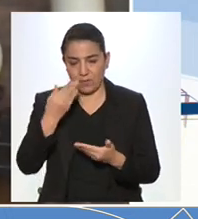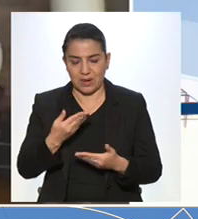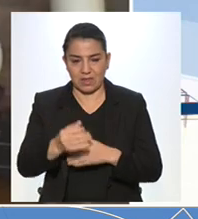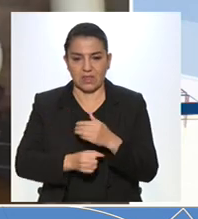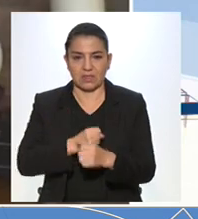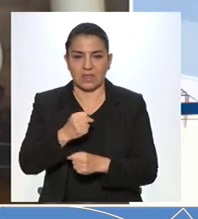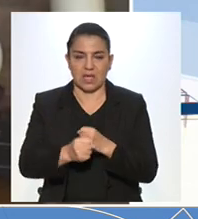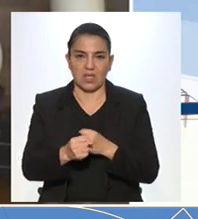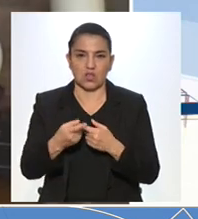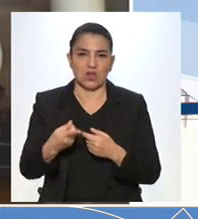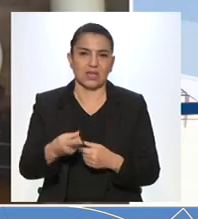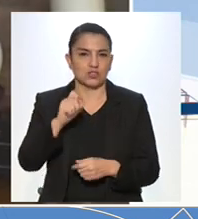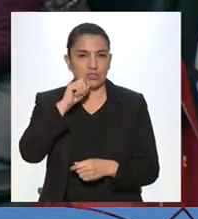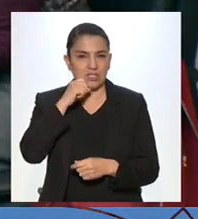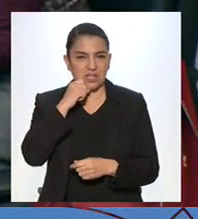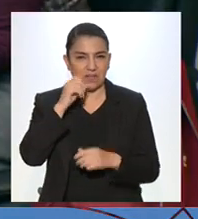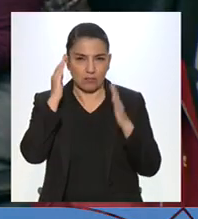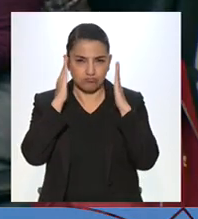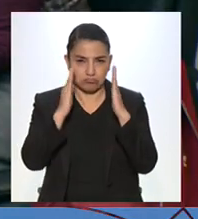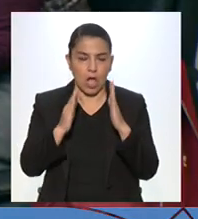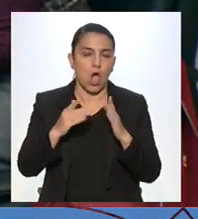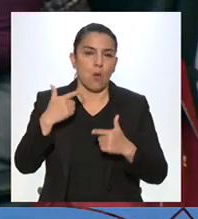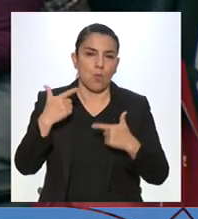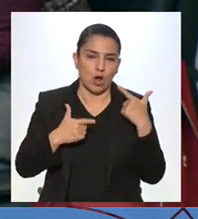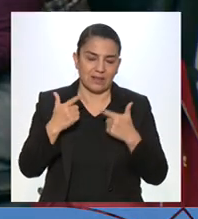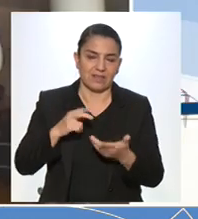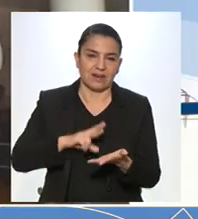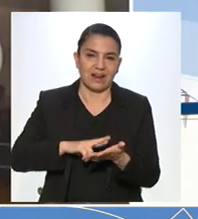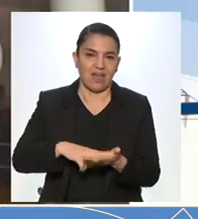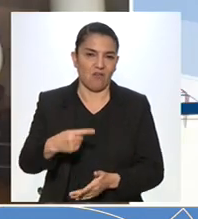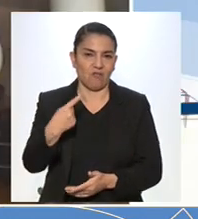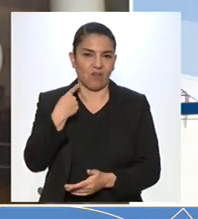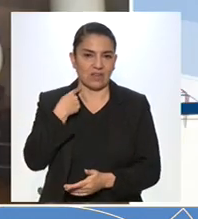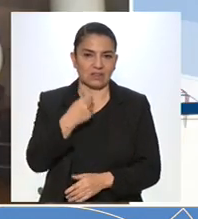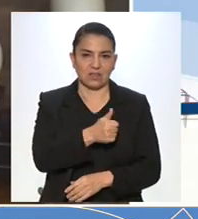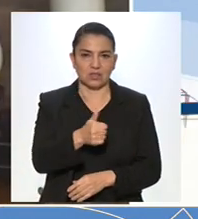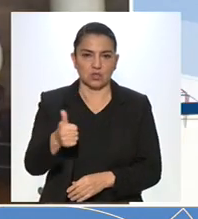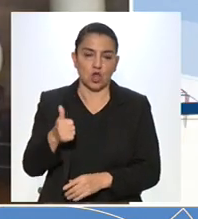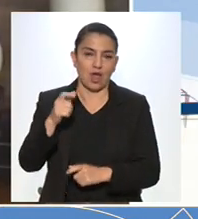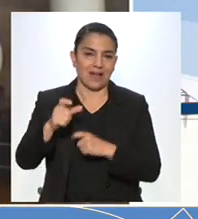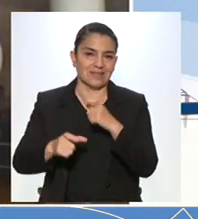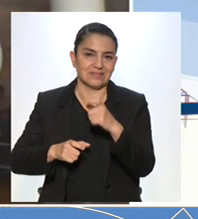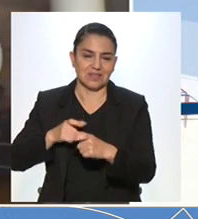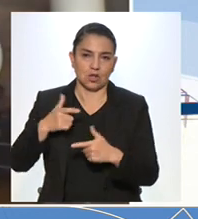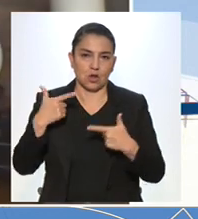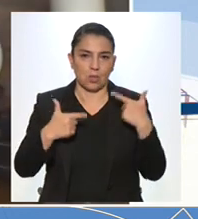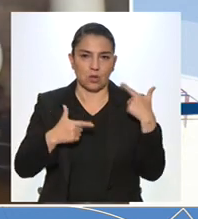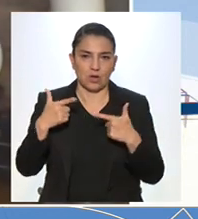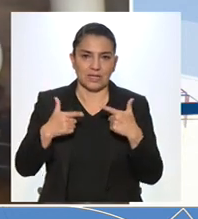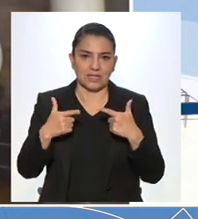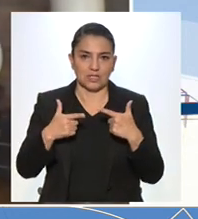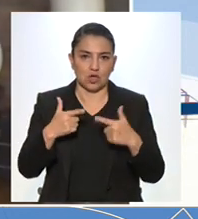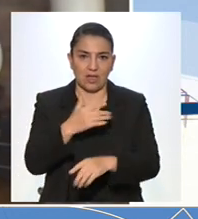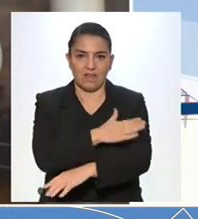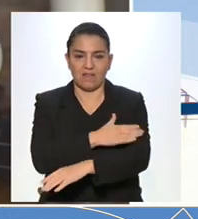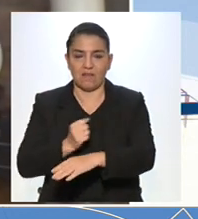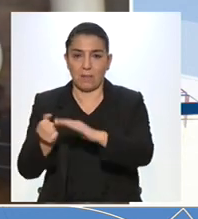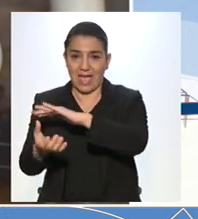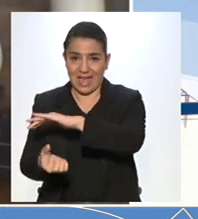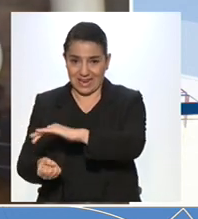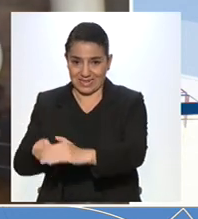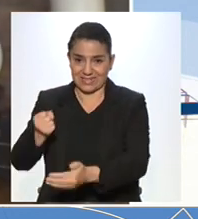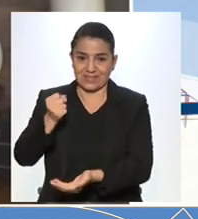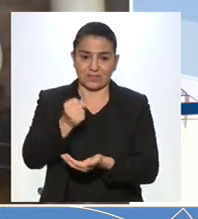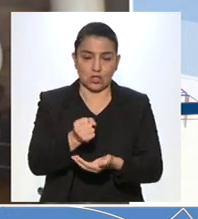ciclo político, eso es una realidad. Y eso nos afecta a todos. El ciclo político de los retiros también nos afecta a nosotros. Todos que hemos